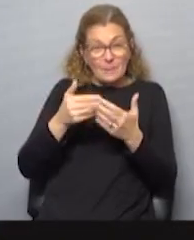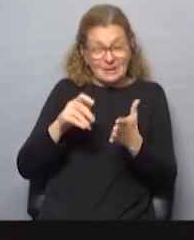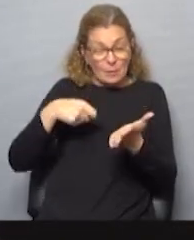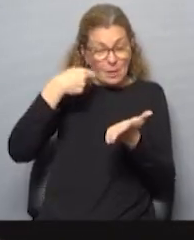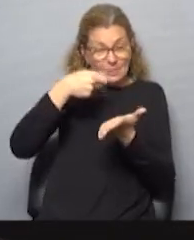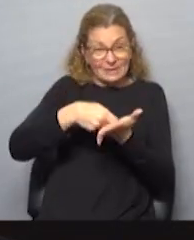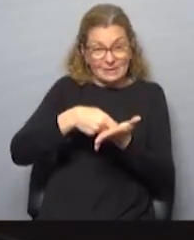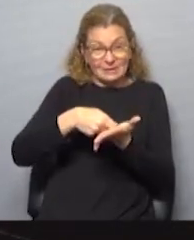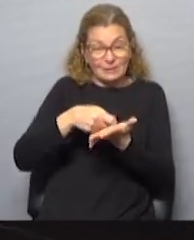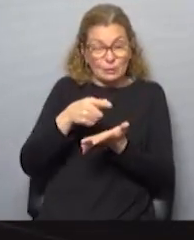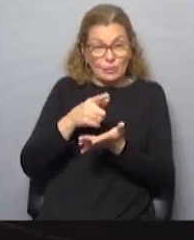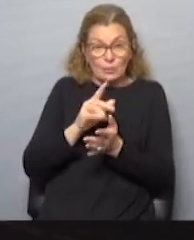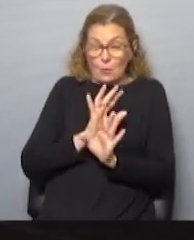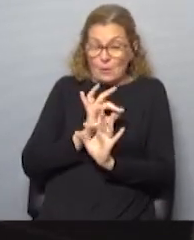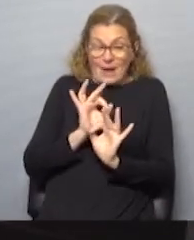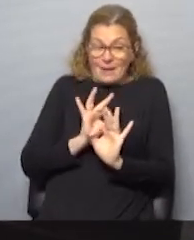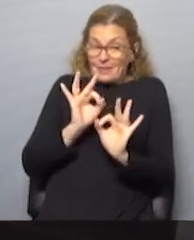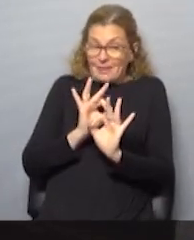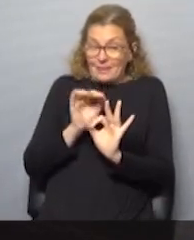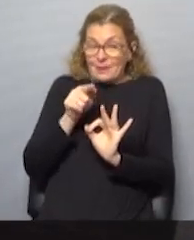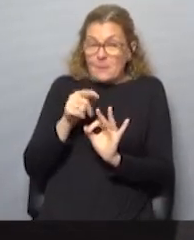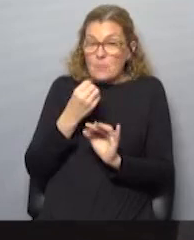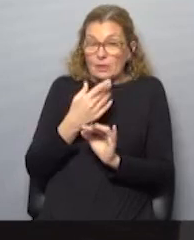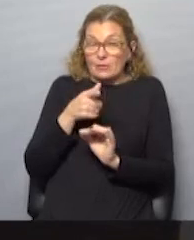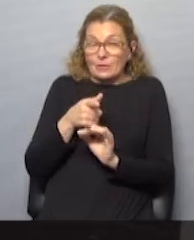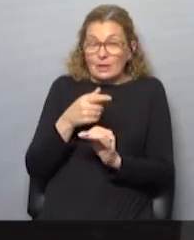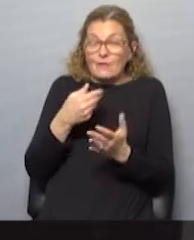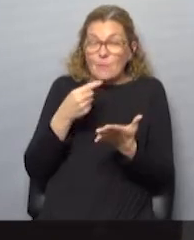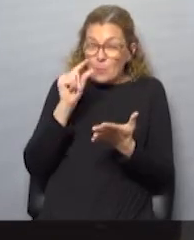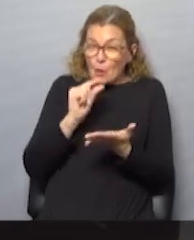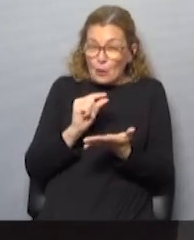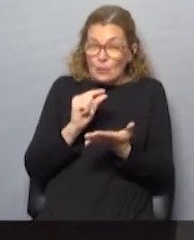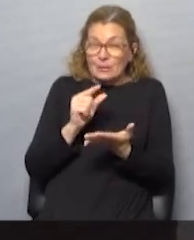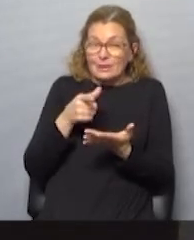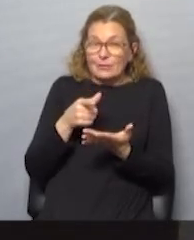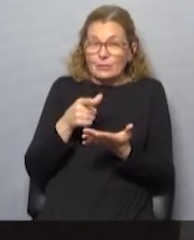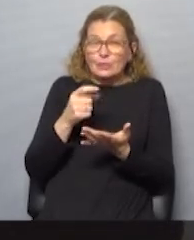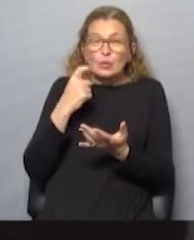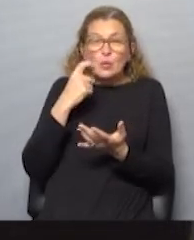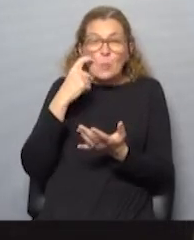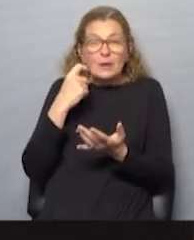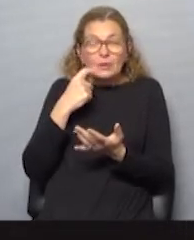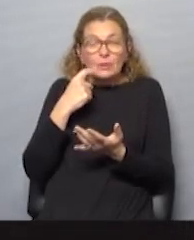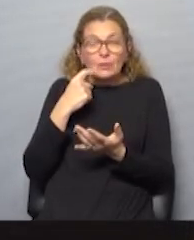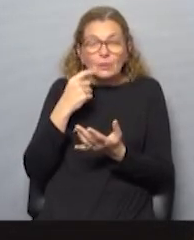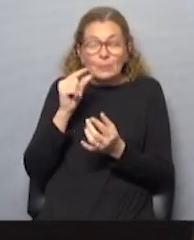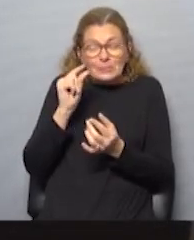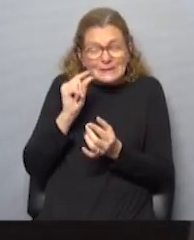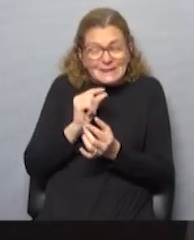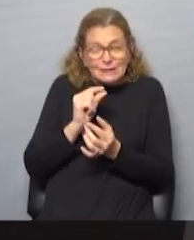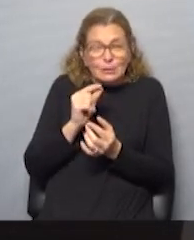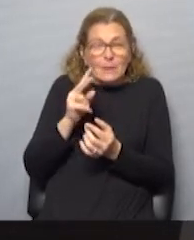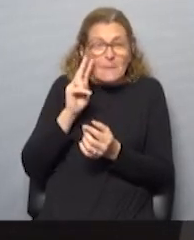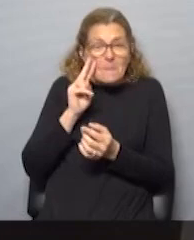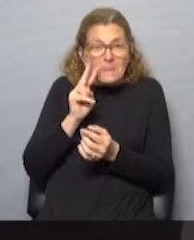es que eso no va a suceder y por eso es que es insuficiente y estos números minúsculos que uno